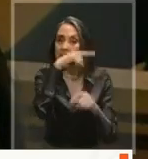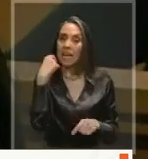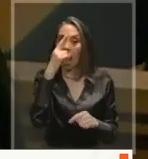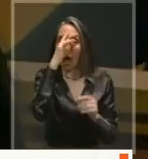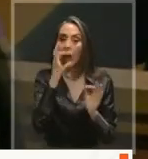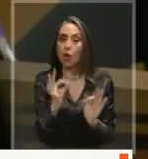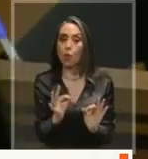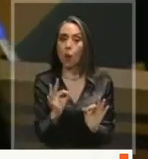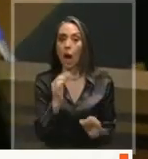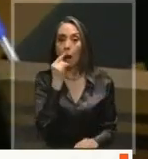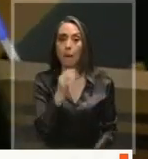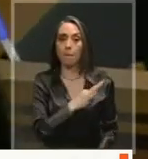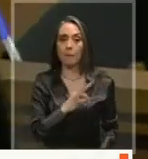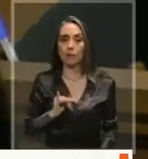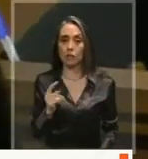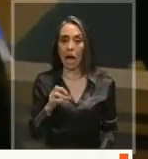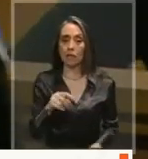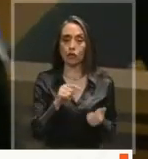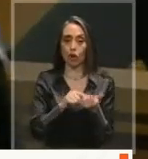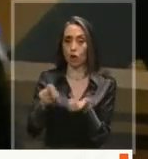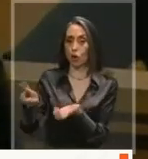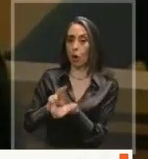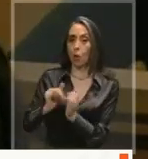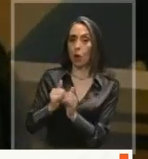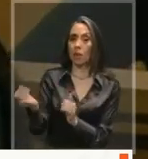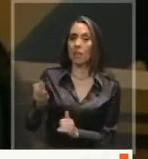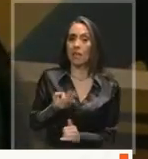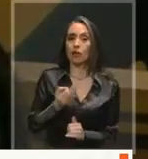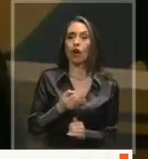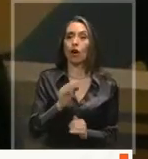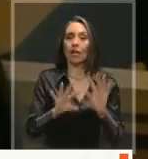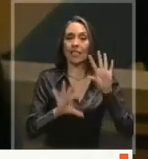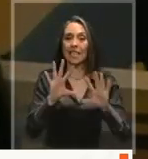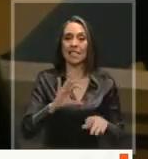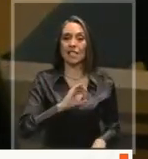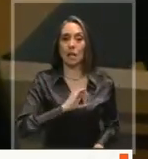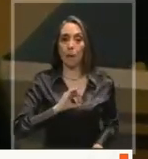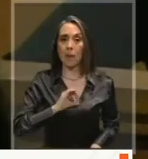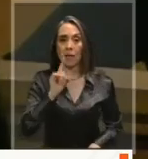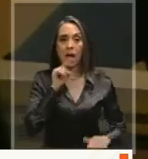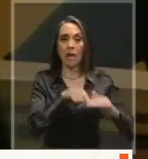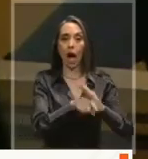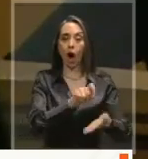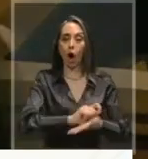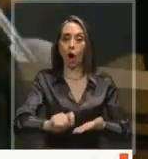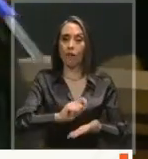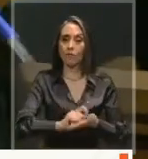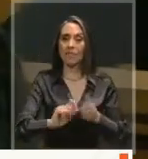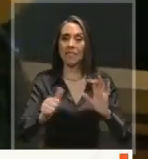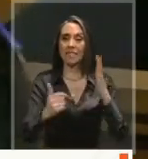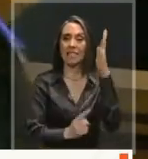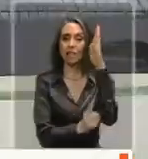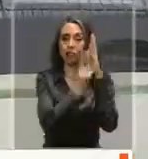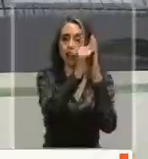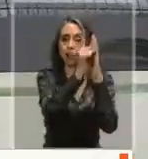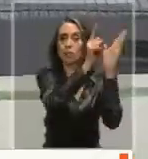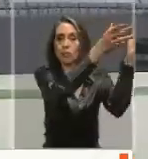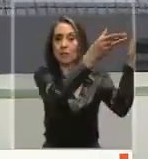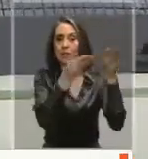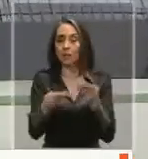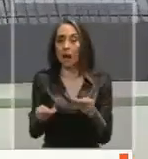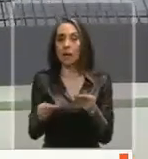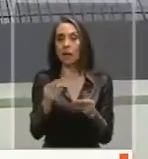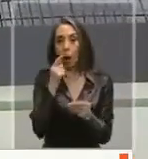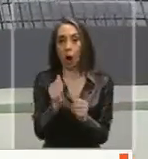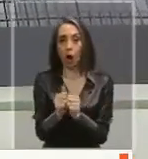ministro Giorgio Jackson. Me dijo que le sacara las 15 medallas que se encontraban en su oficina ubicadas en el sexto piso, pero había solo una. Su